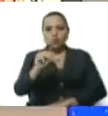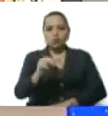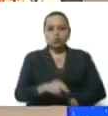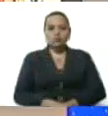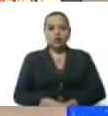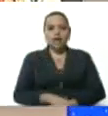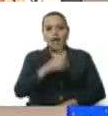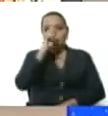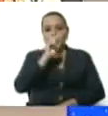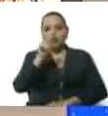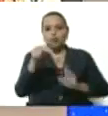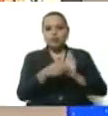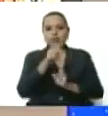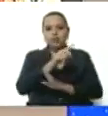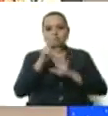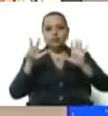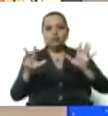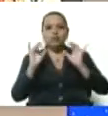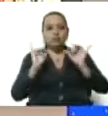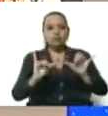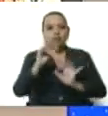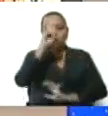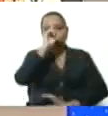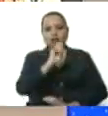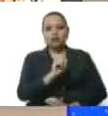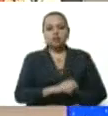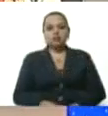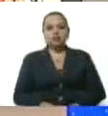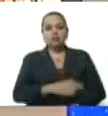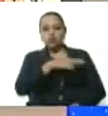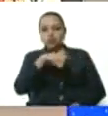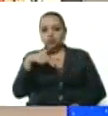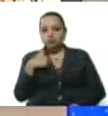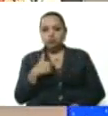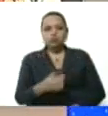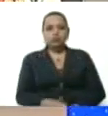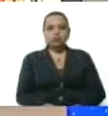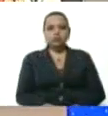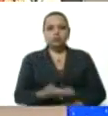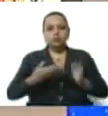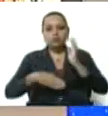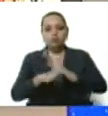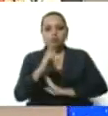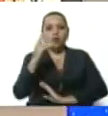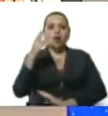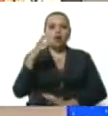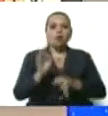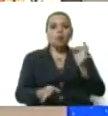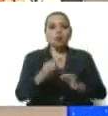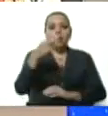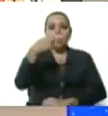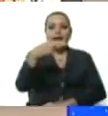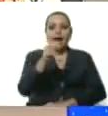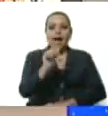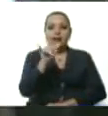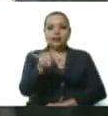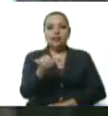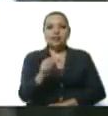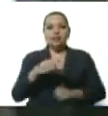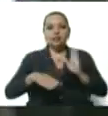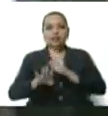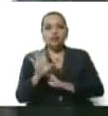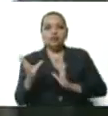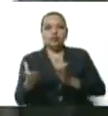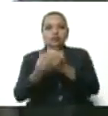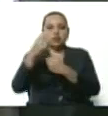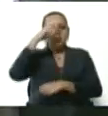del 2018, de ese mismo año, nos trasladamos a La Haya. Me acompañó el canciller, yo